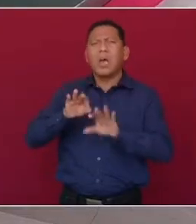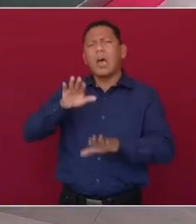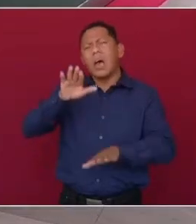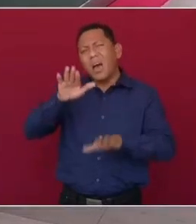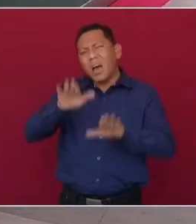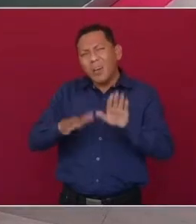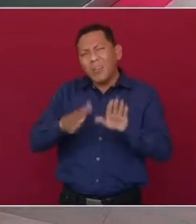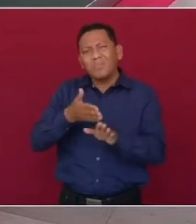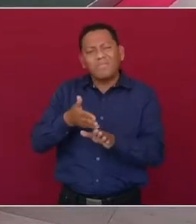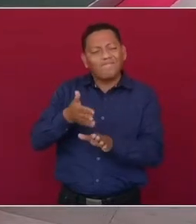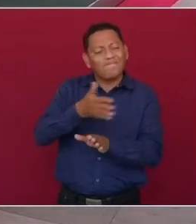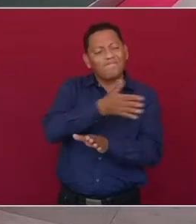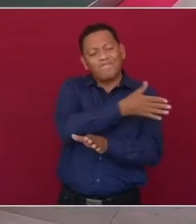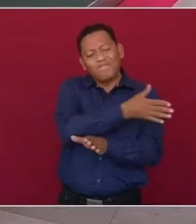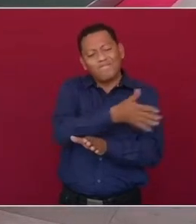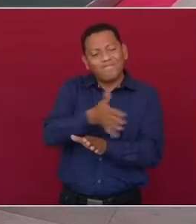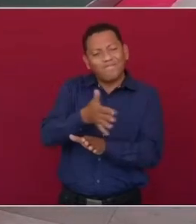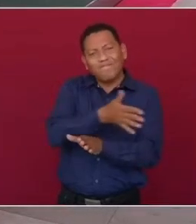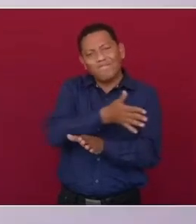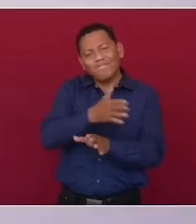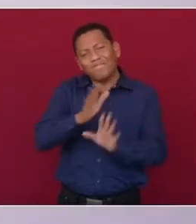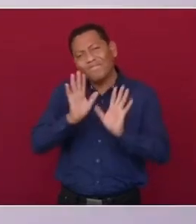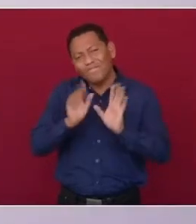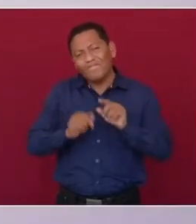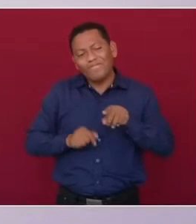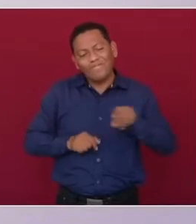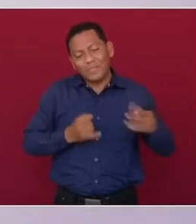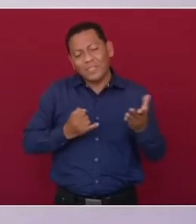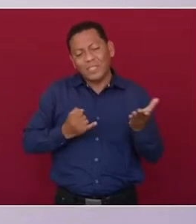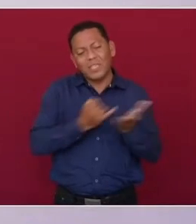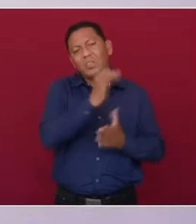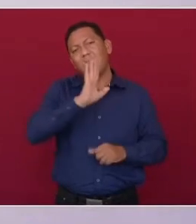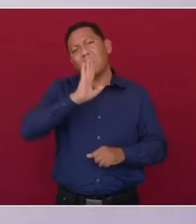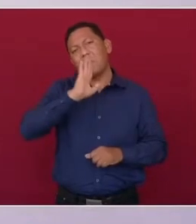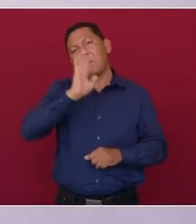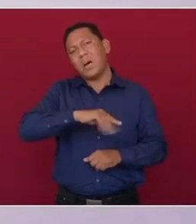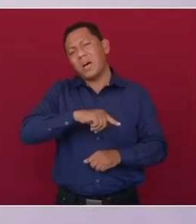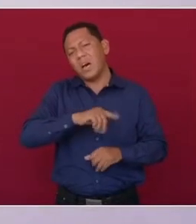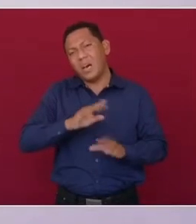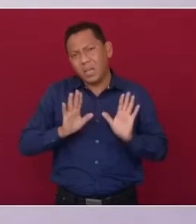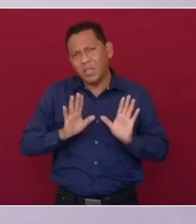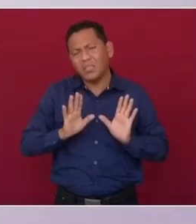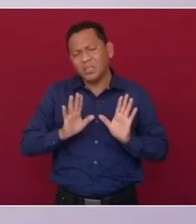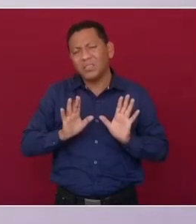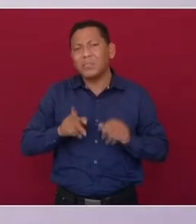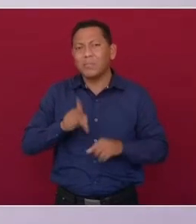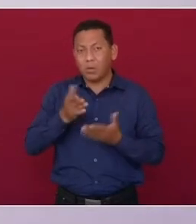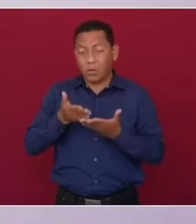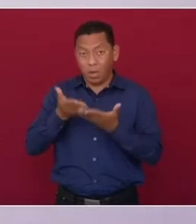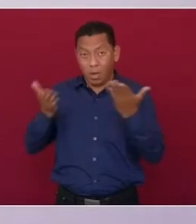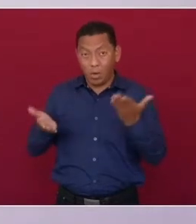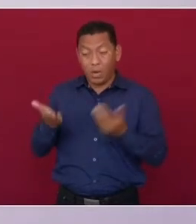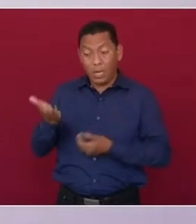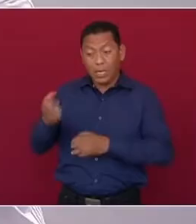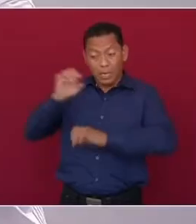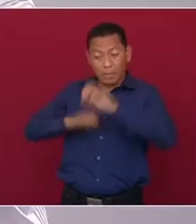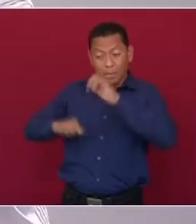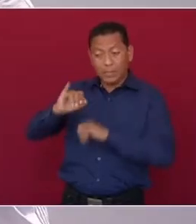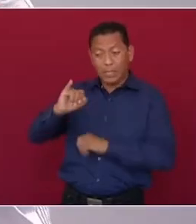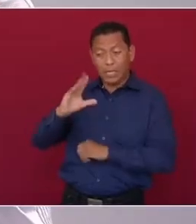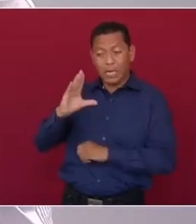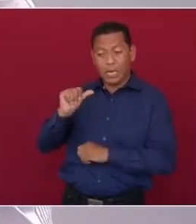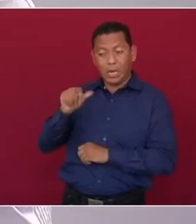eclipsados por malas decisiones, pero podemos decir que ahora ICA